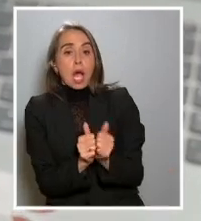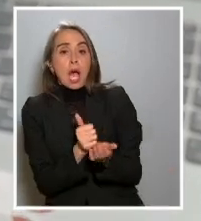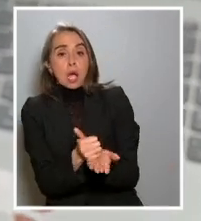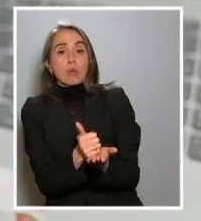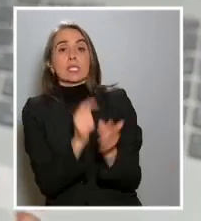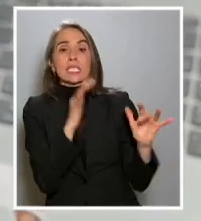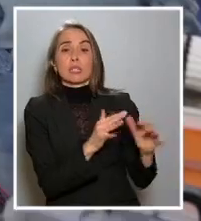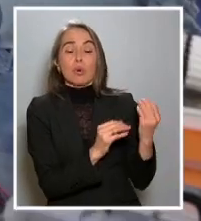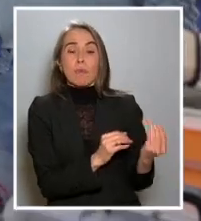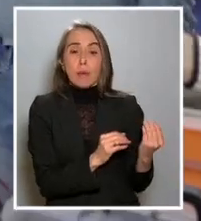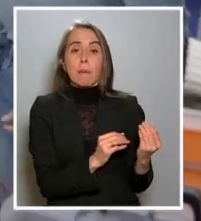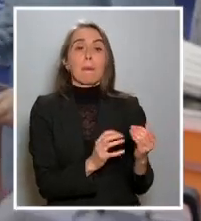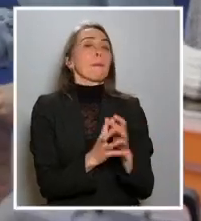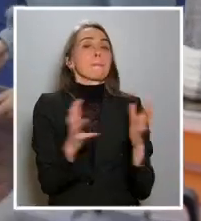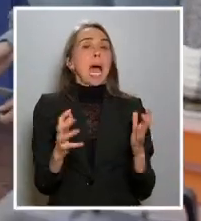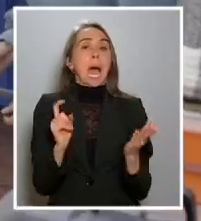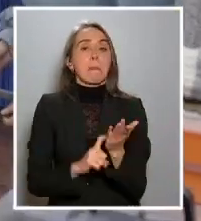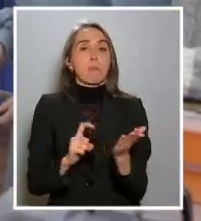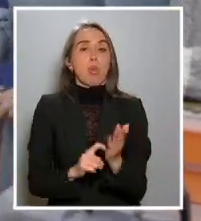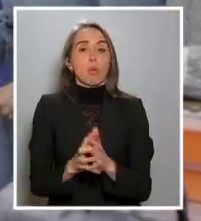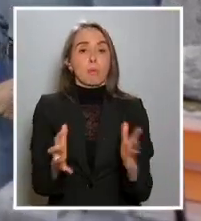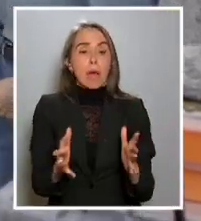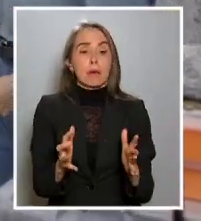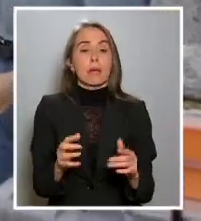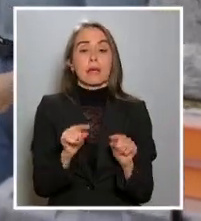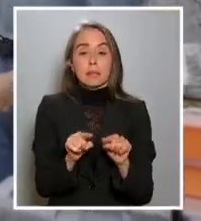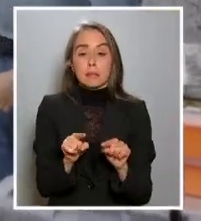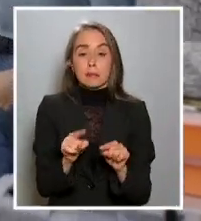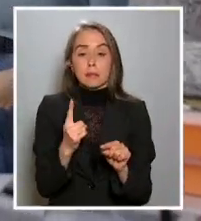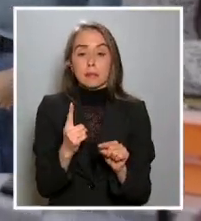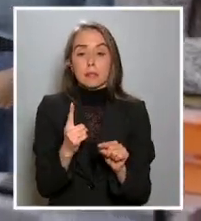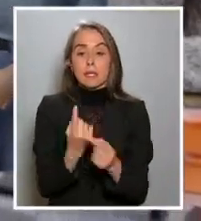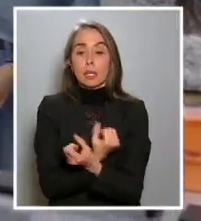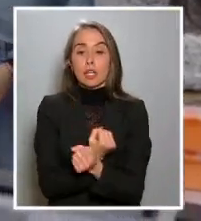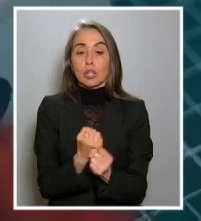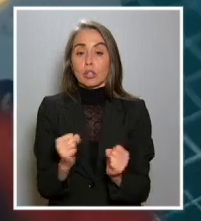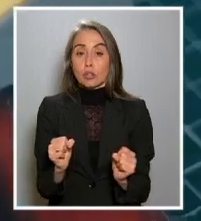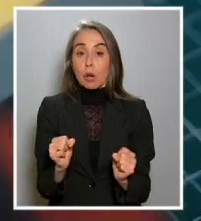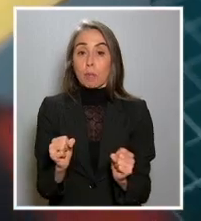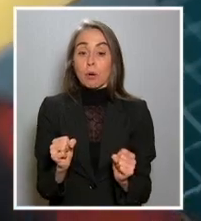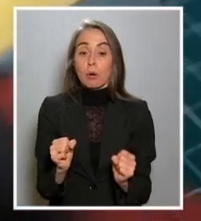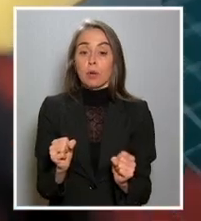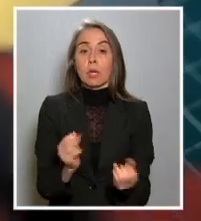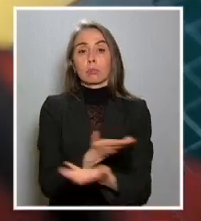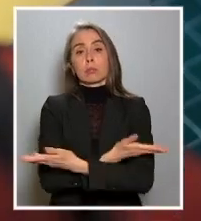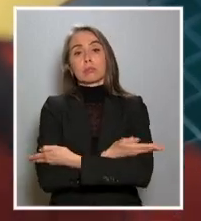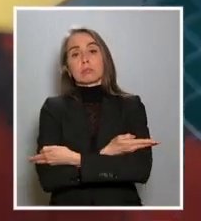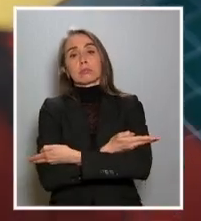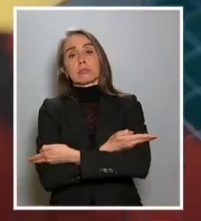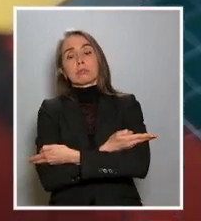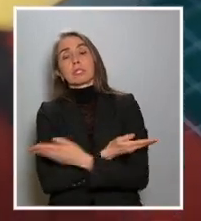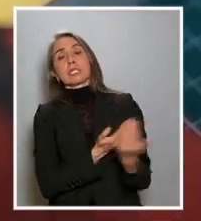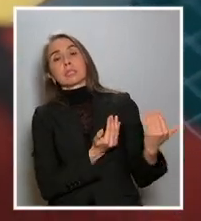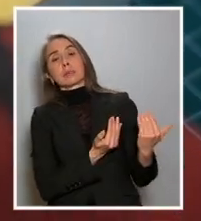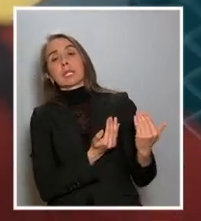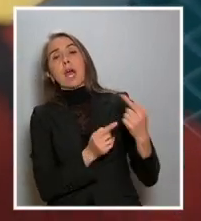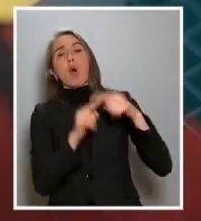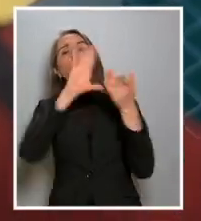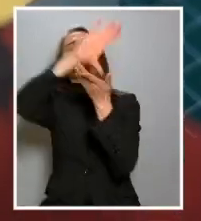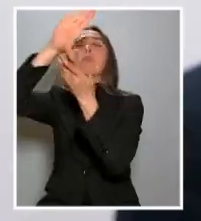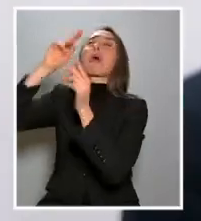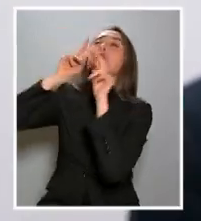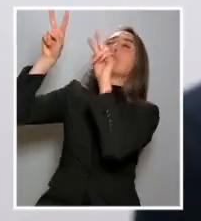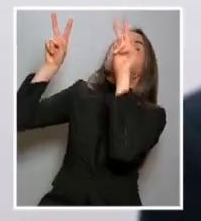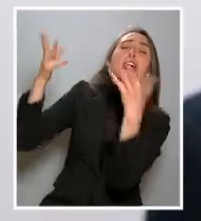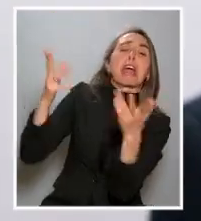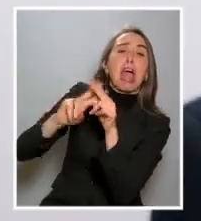utilizada, puede aumentar nuestra productividad, pero para eso no podemos quedarnos de brazos cruzados esperando a ver qué hacen otros países. Tenemos